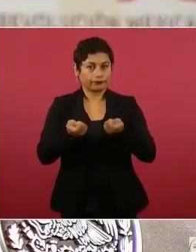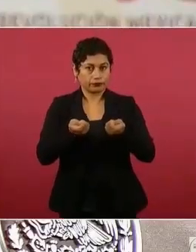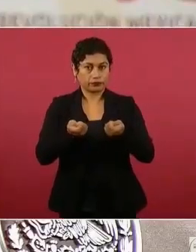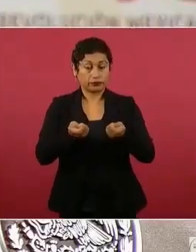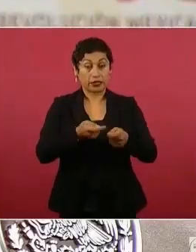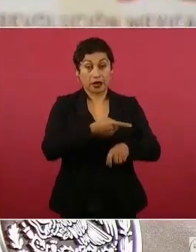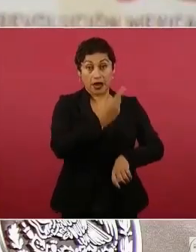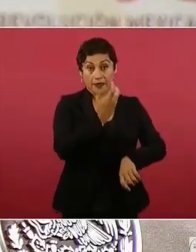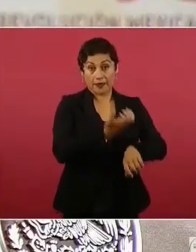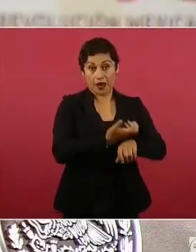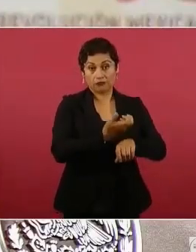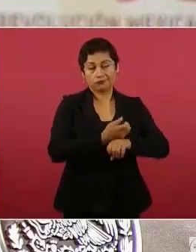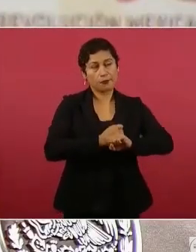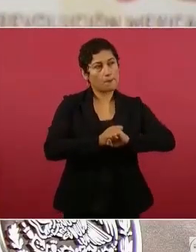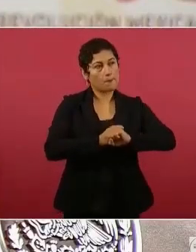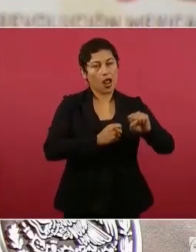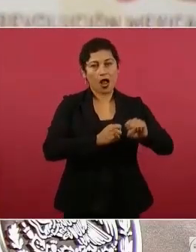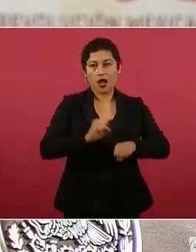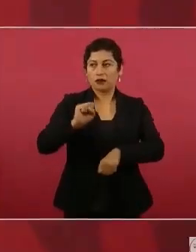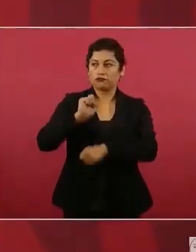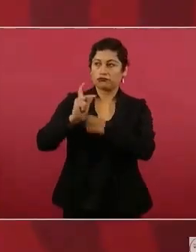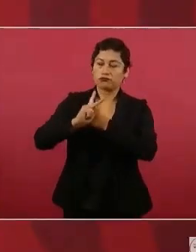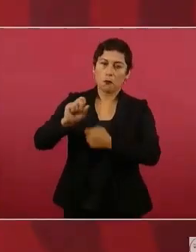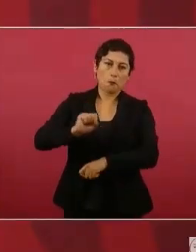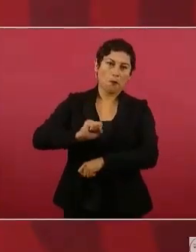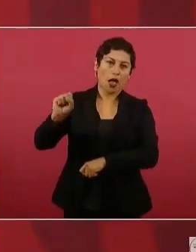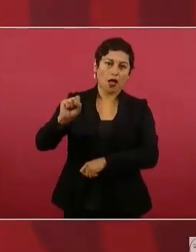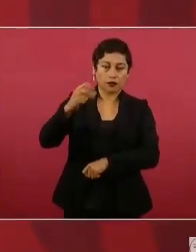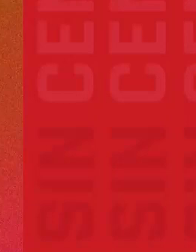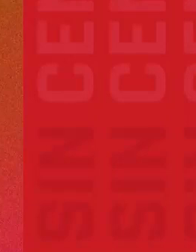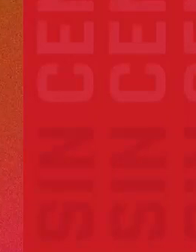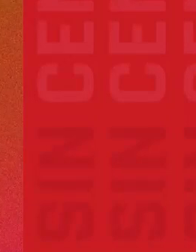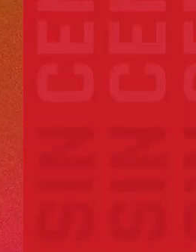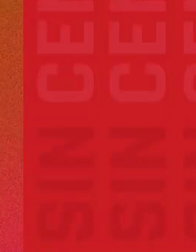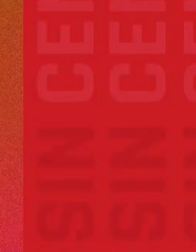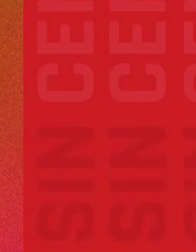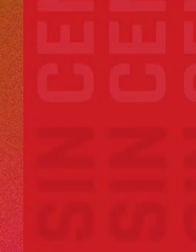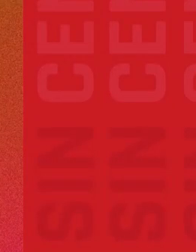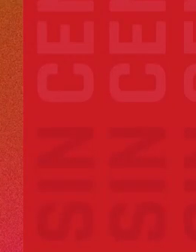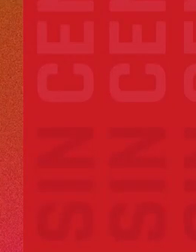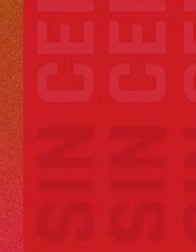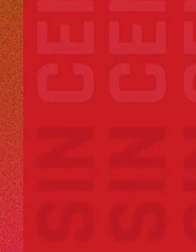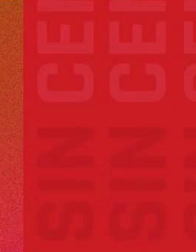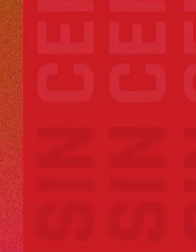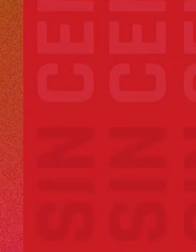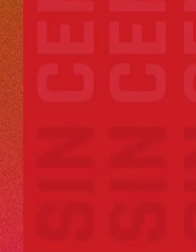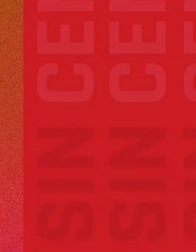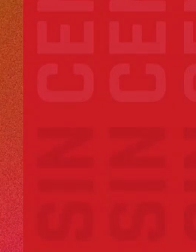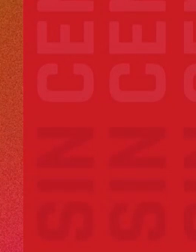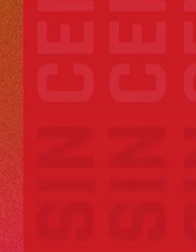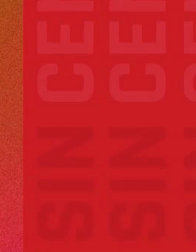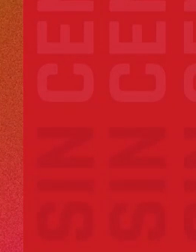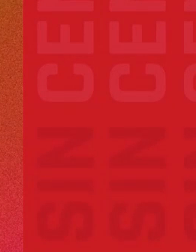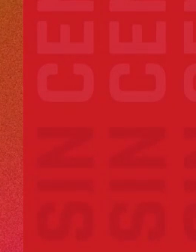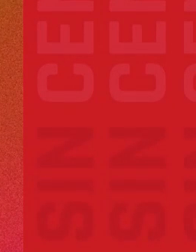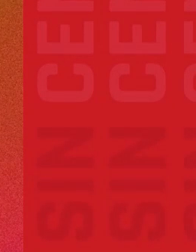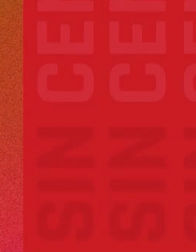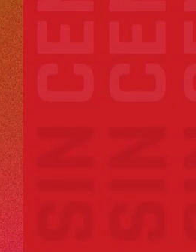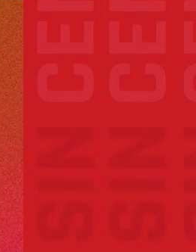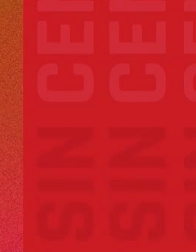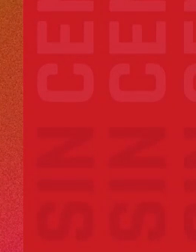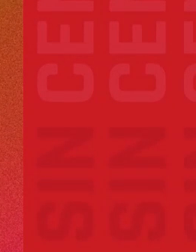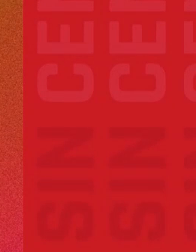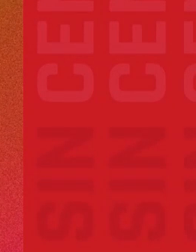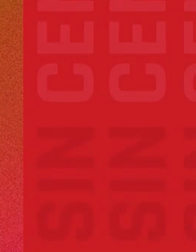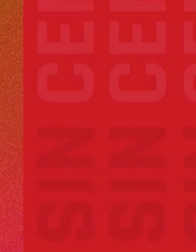transformación que continúe llevando a cabo este proceso que será largo, que será histórico, pero que todavía habemos muchas personas